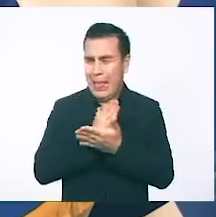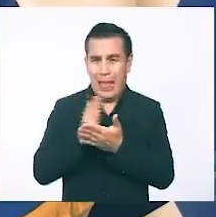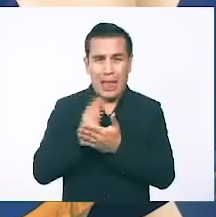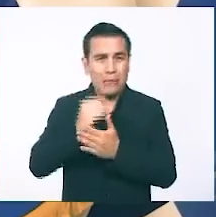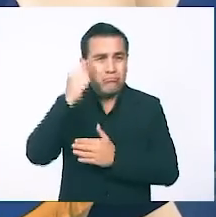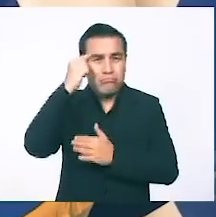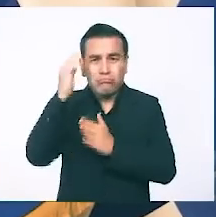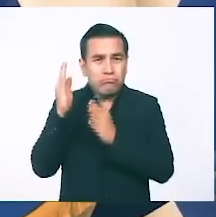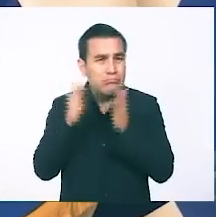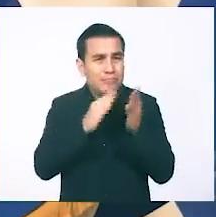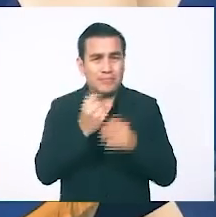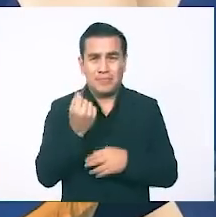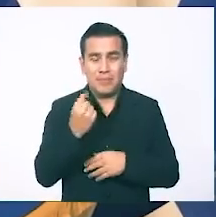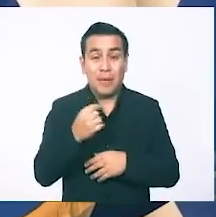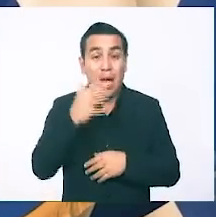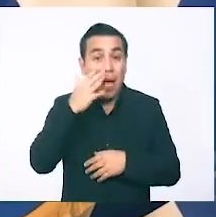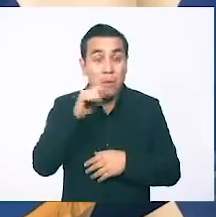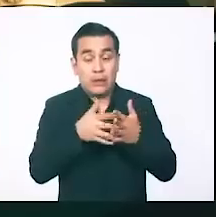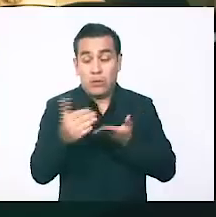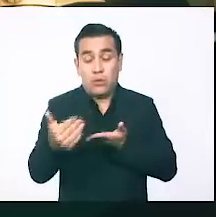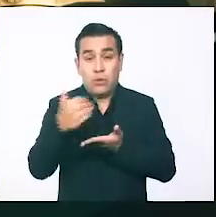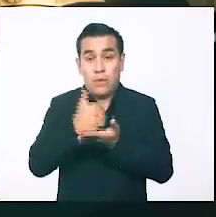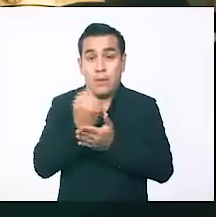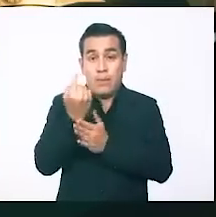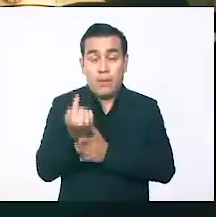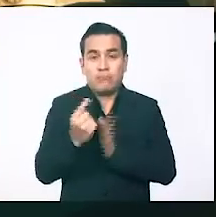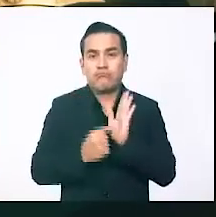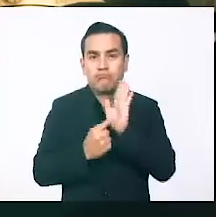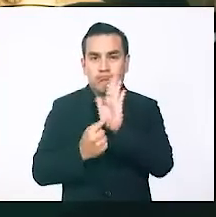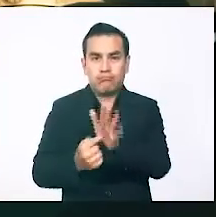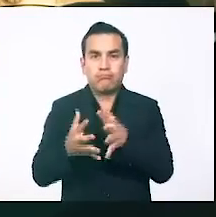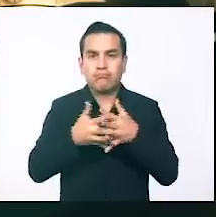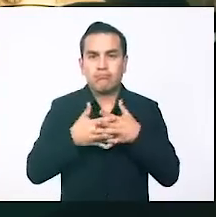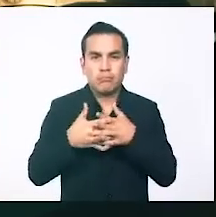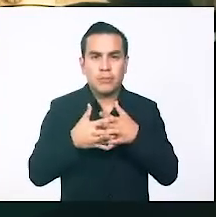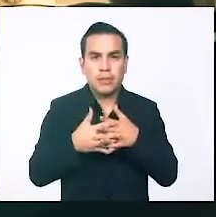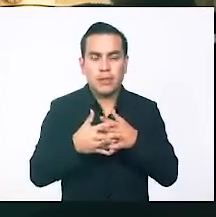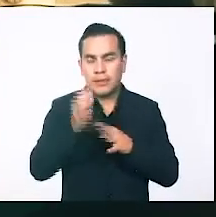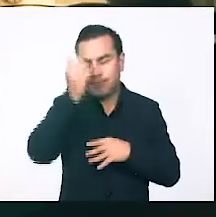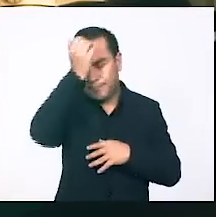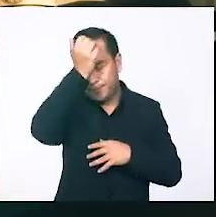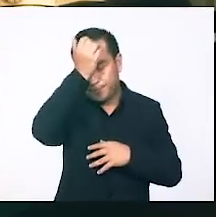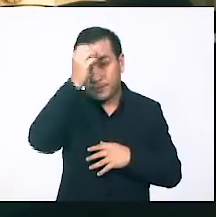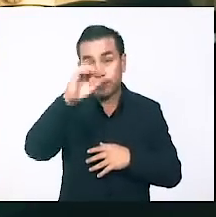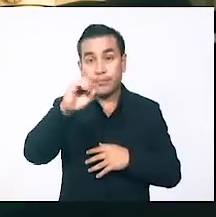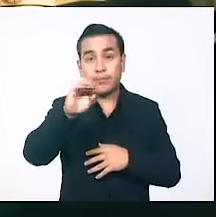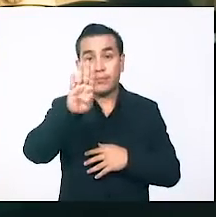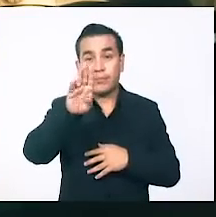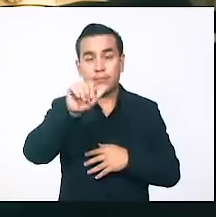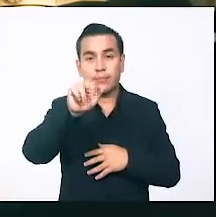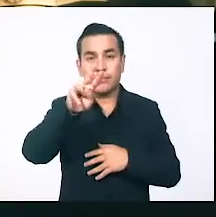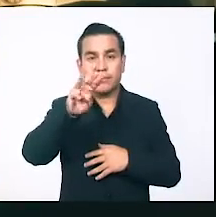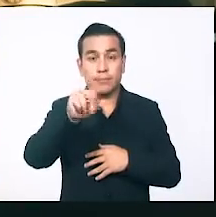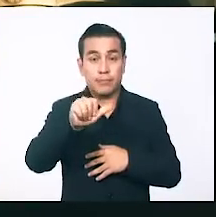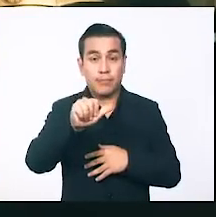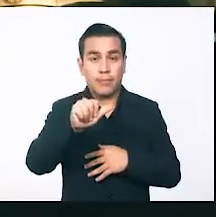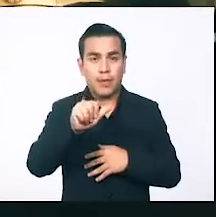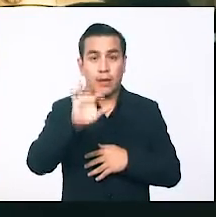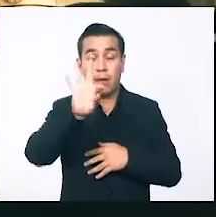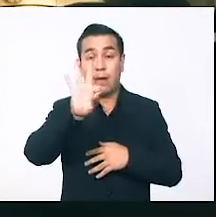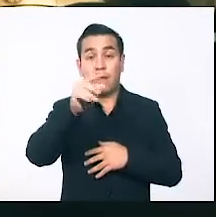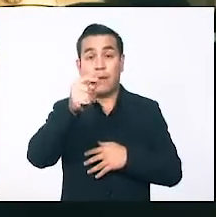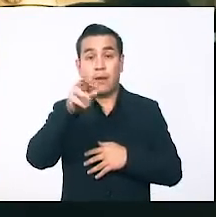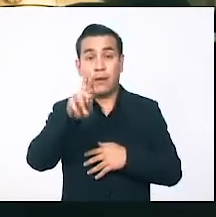Ustedes mismos no lo hubieran permitido en sus países. Y les voy a decir por qué. Obama no dejó al fiscal de